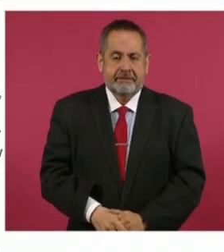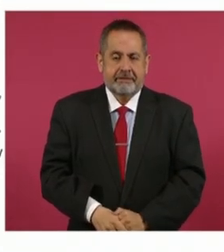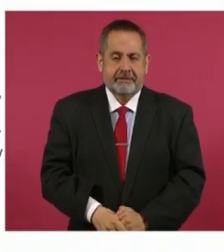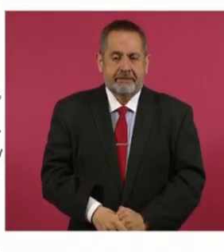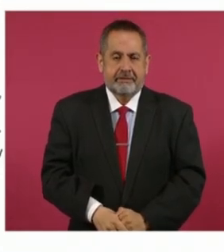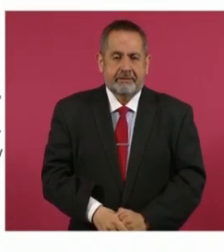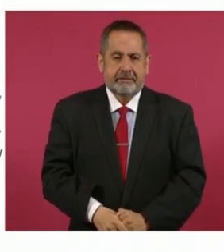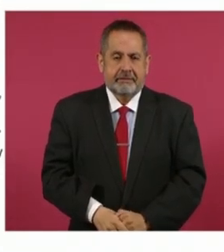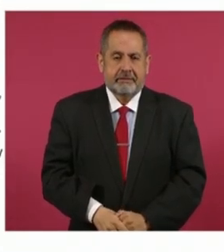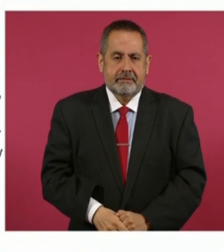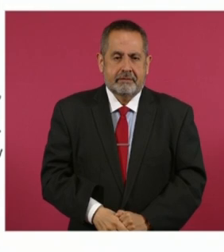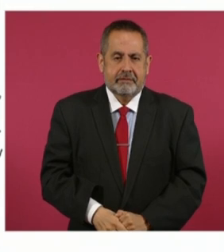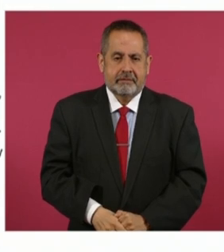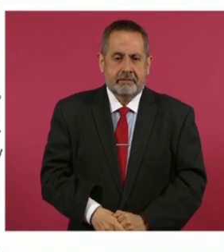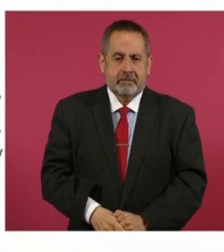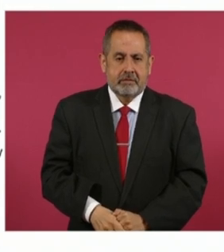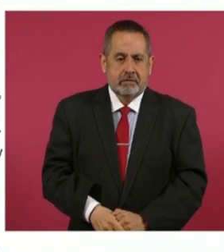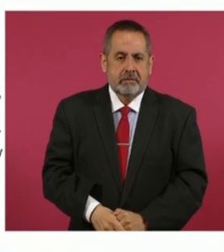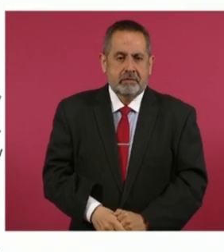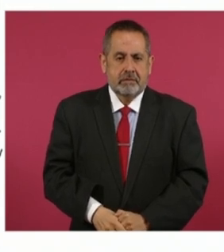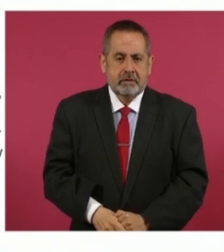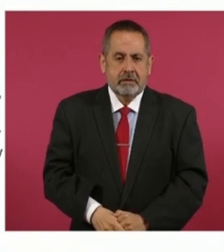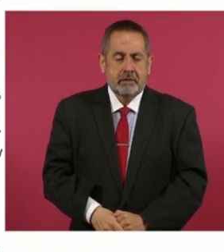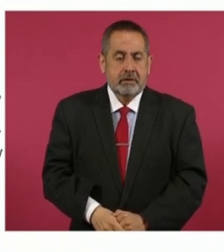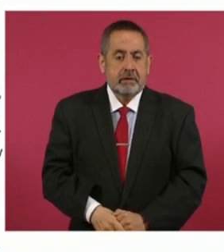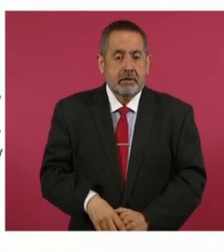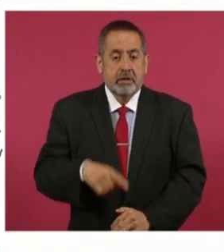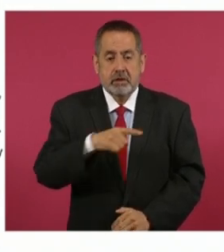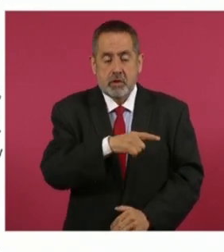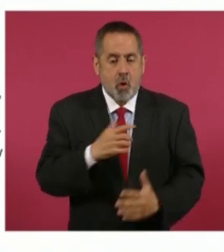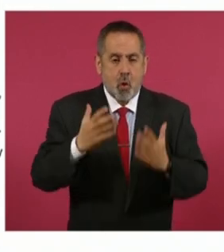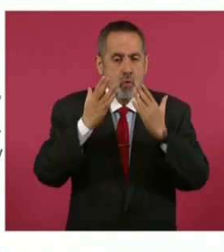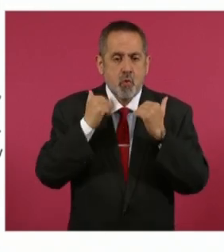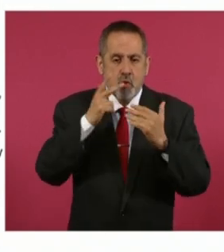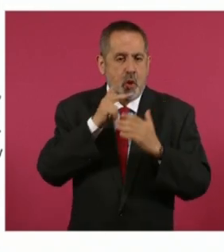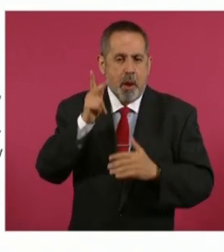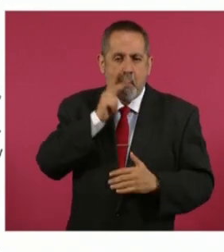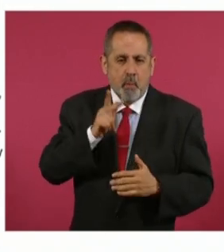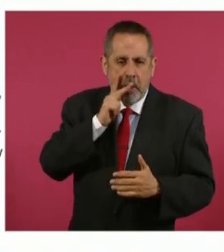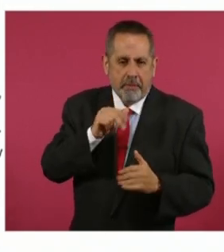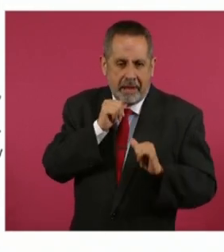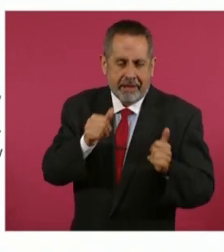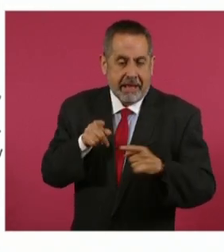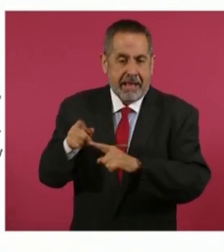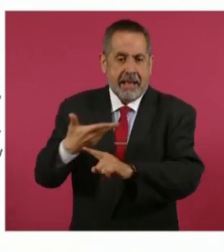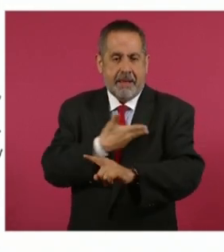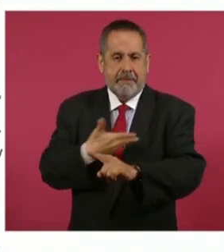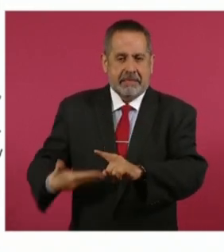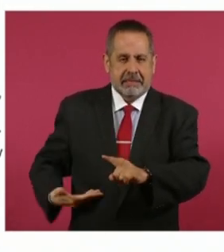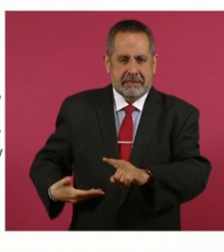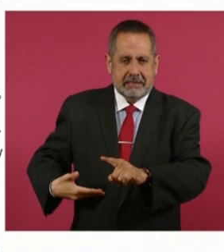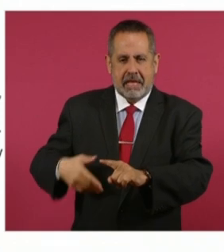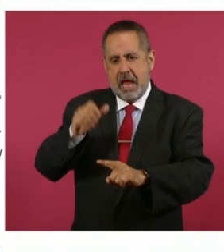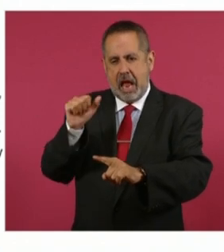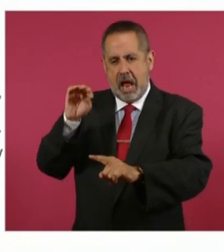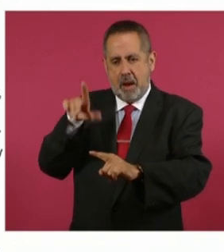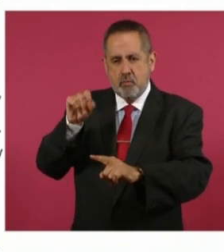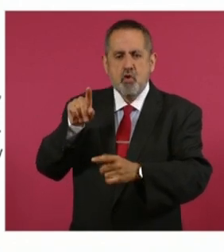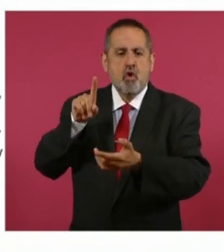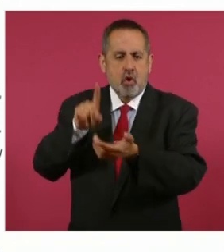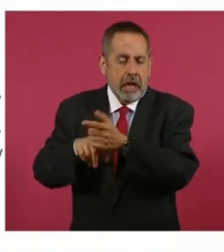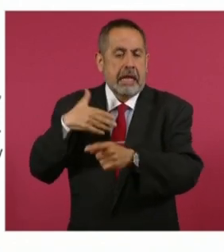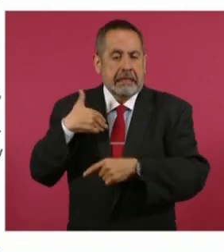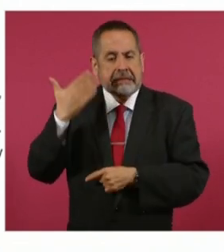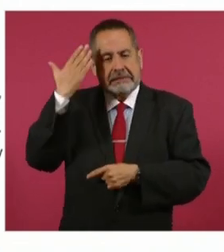Una entrevista con MBS hace rato dice que no hay evidencia de que el presidente de la República Andrés Manuel López Obrador